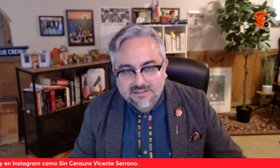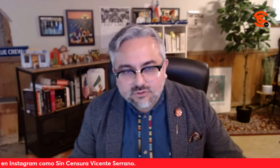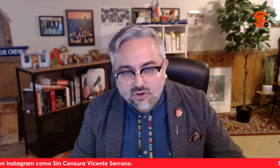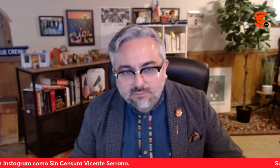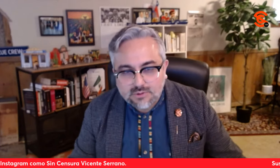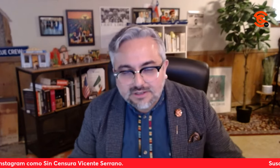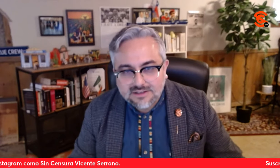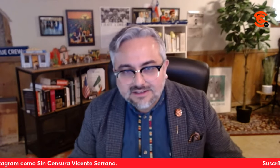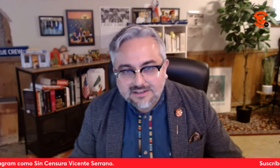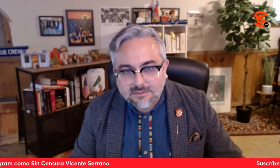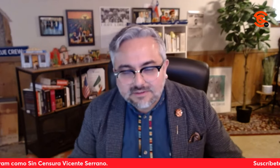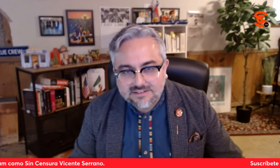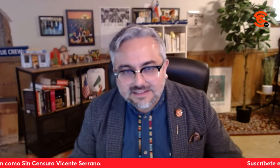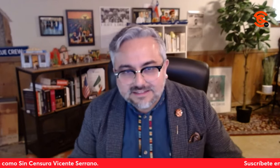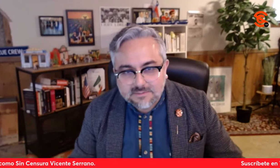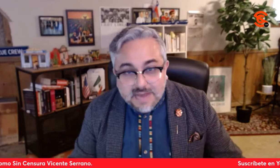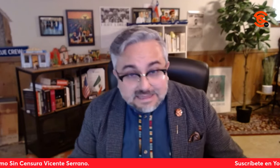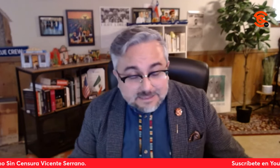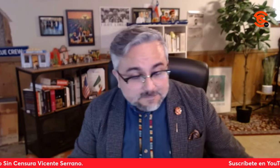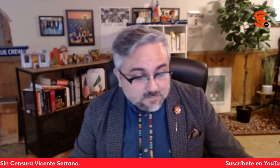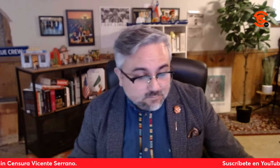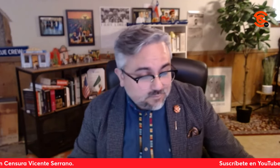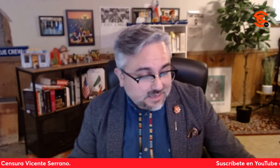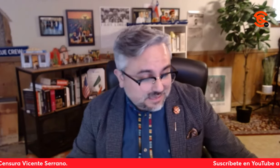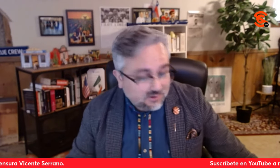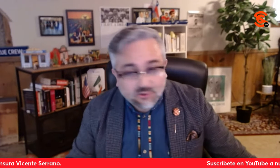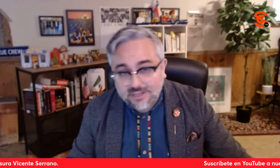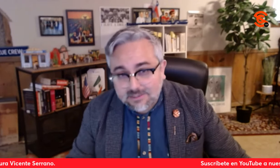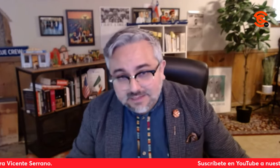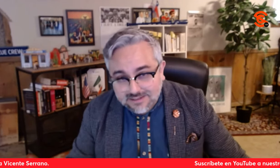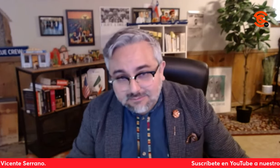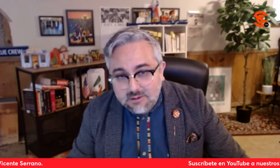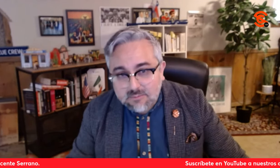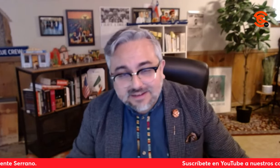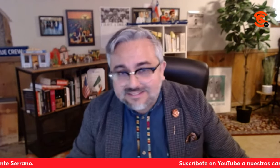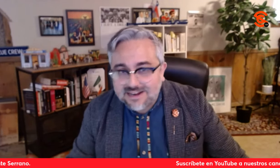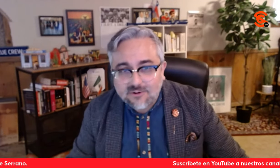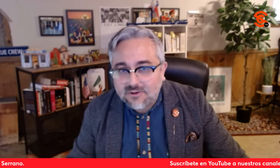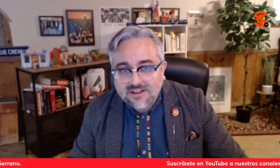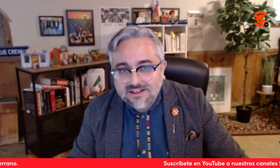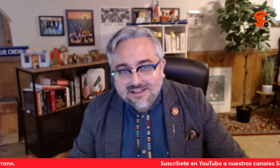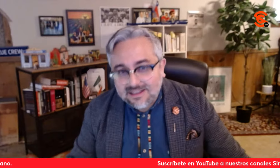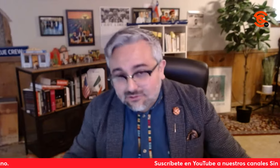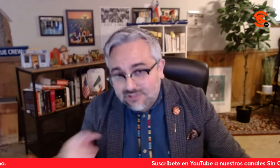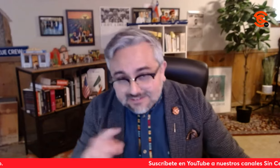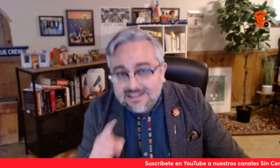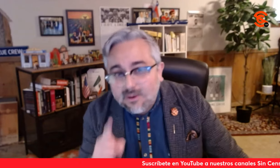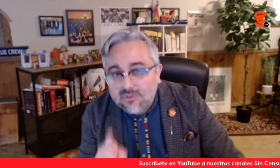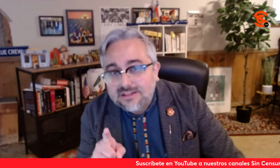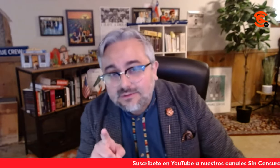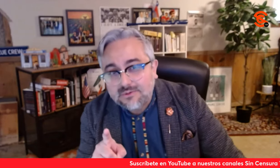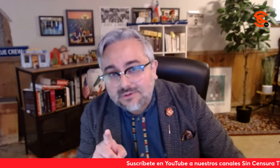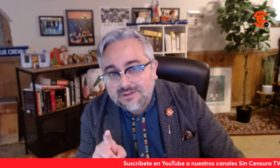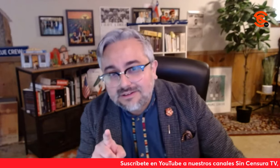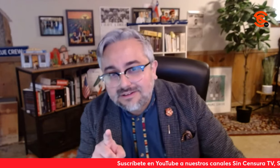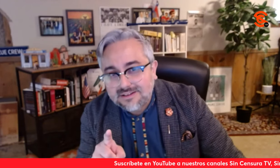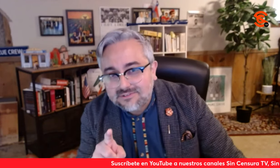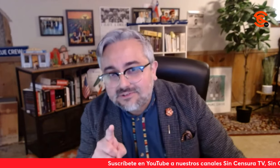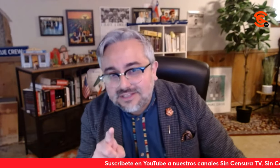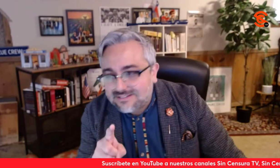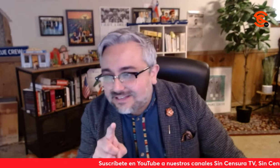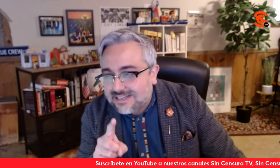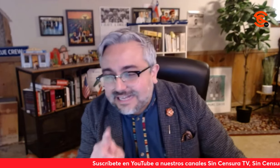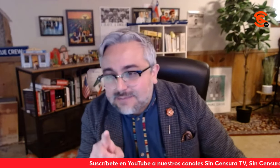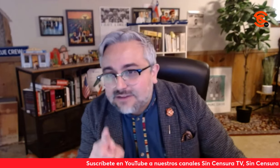presidente Trump y el presidente biden cosa que mire a mí me parece algo Eso sí es audito